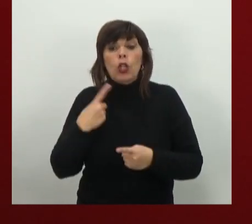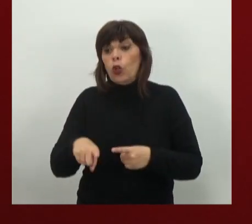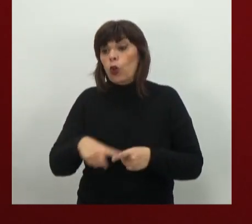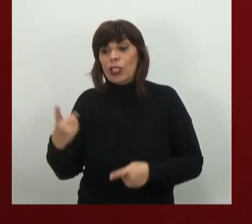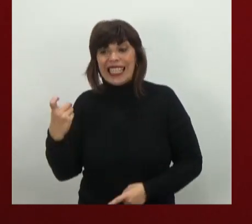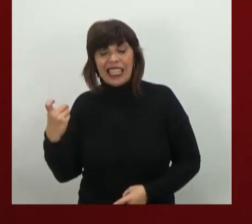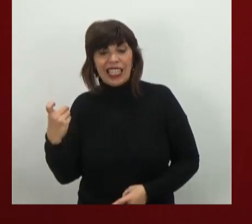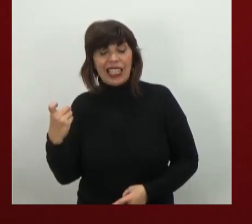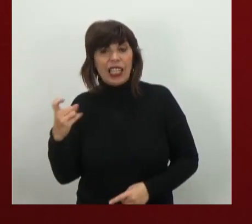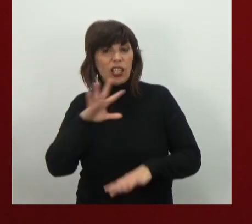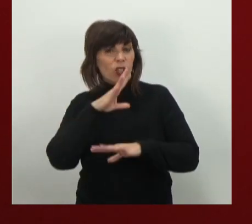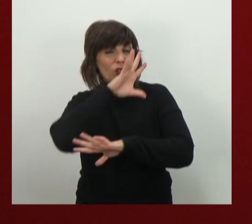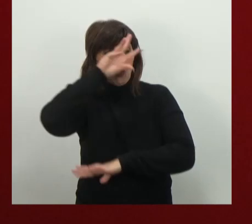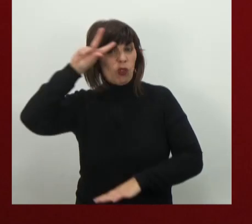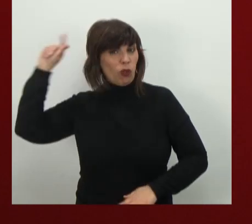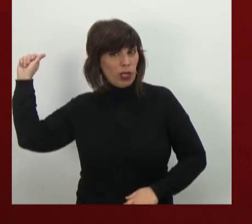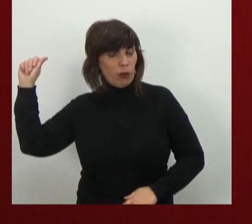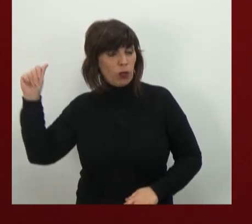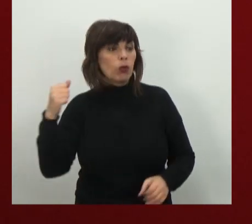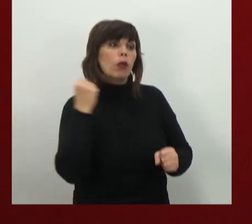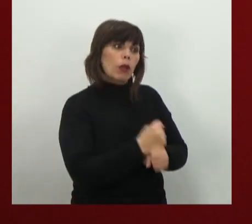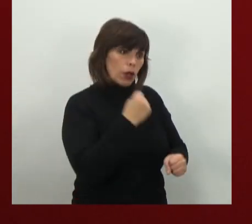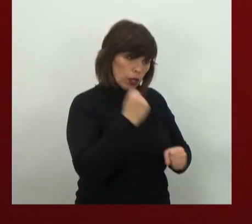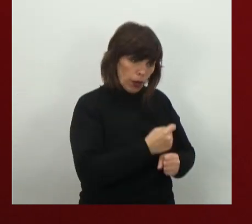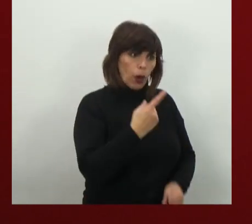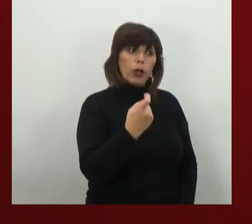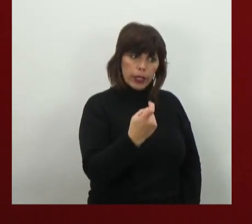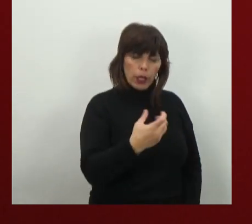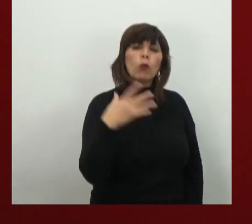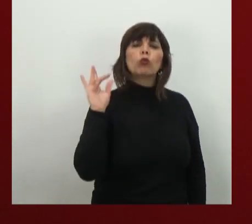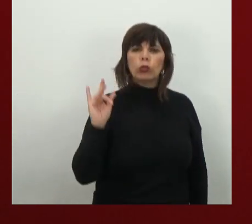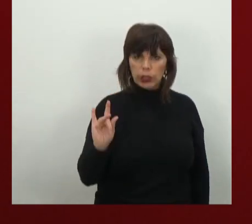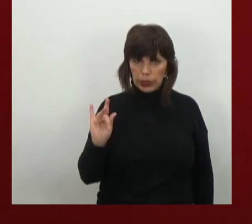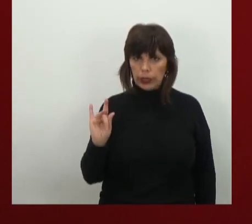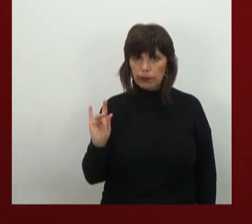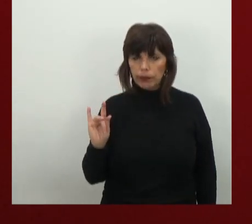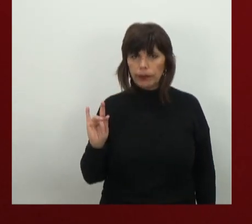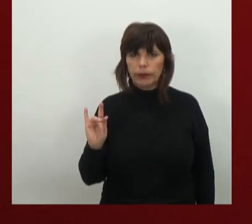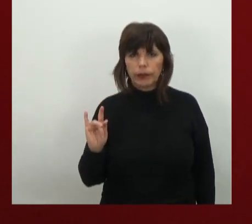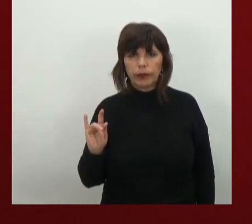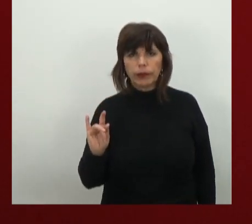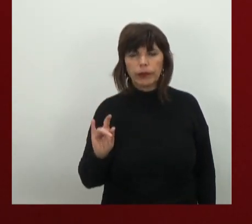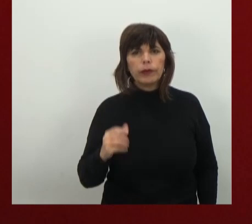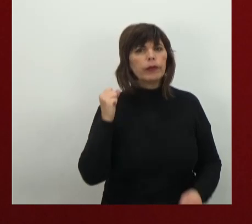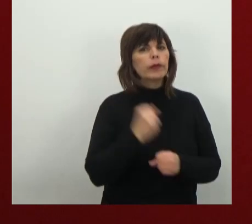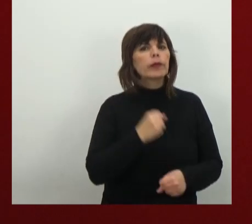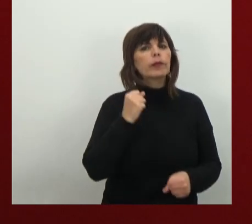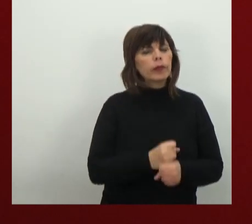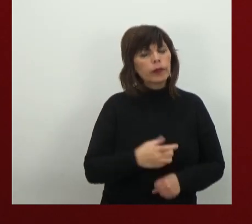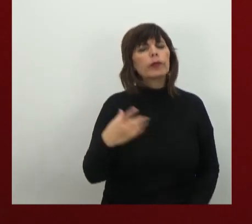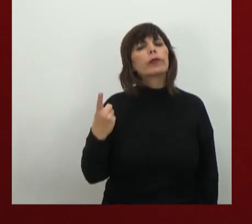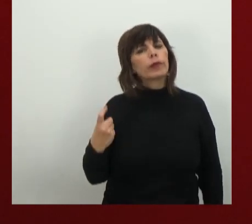El trabajo es necesario, y yo se lo digo a todos. Queridos, trabajar es